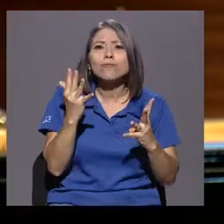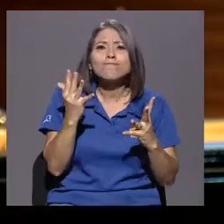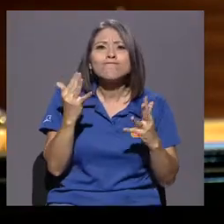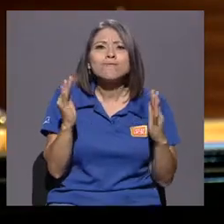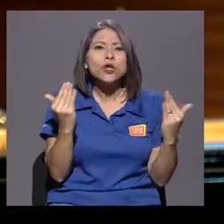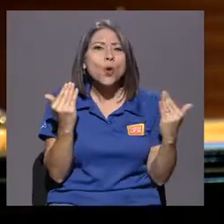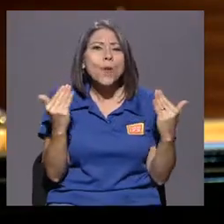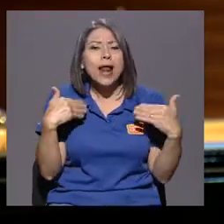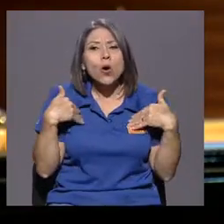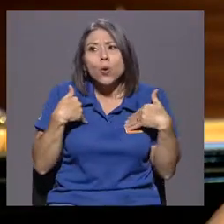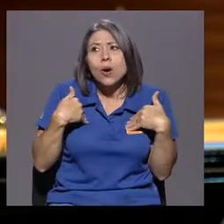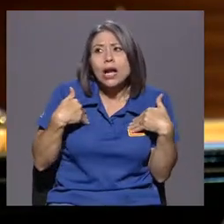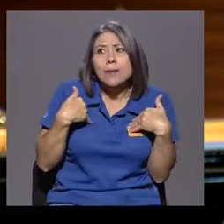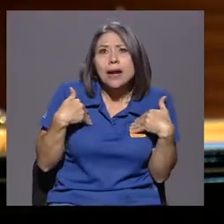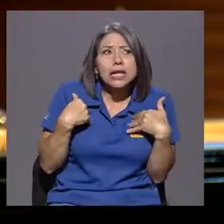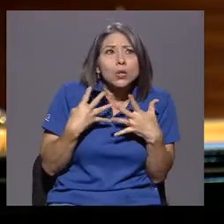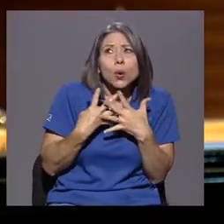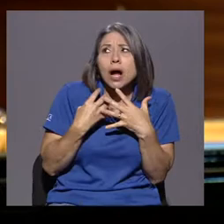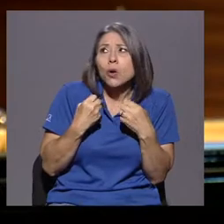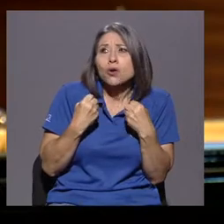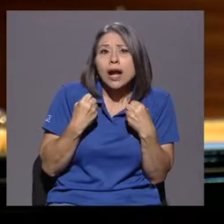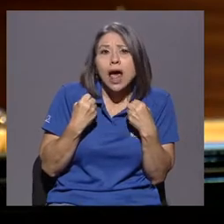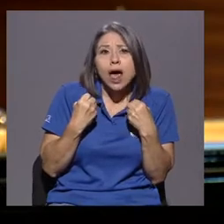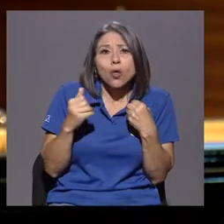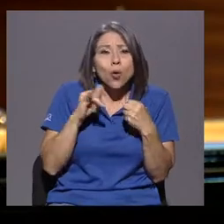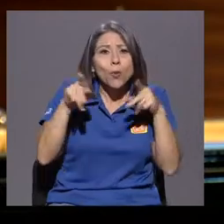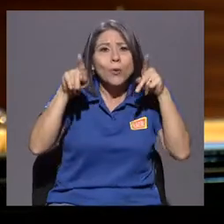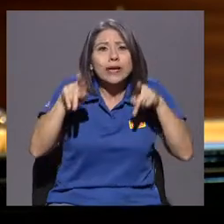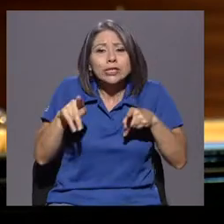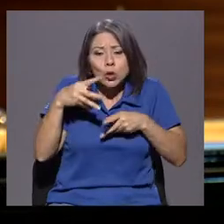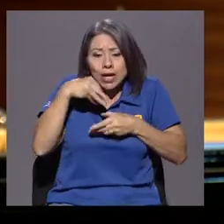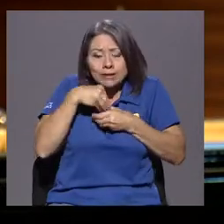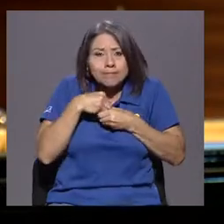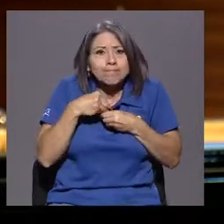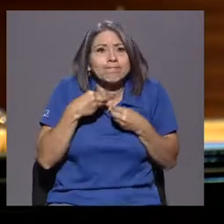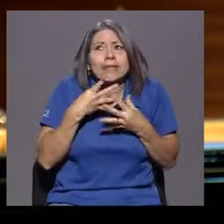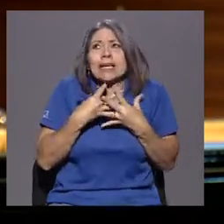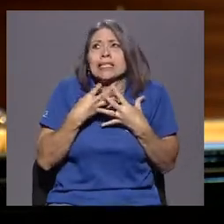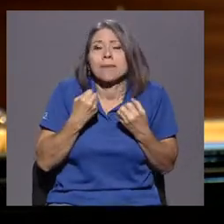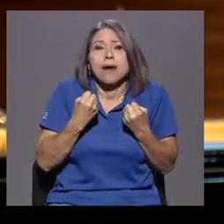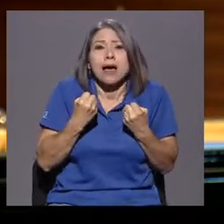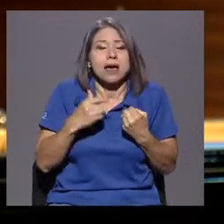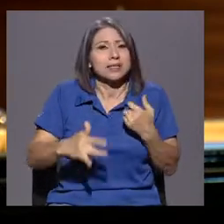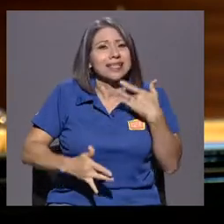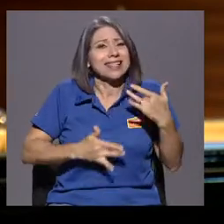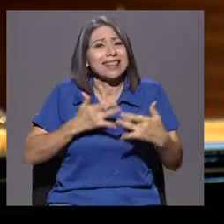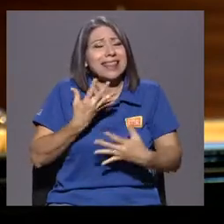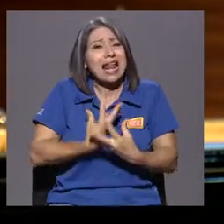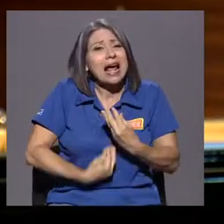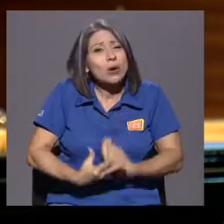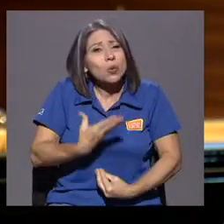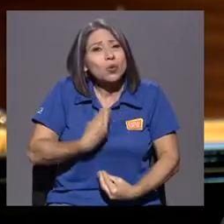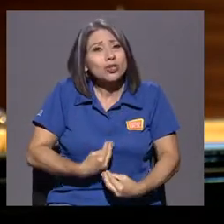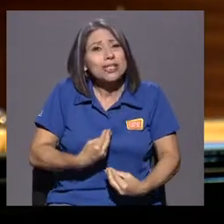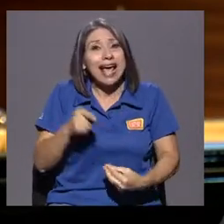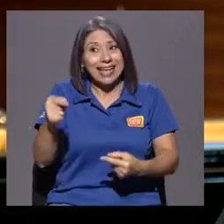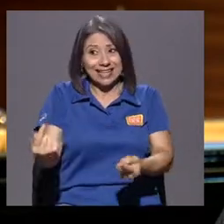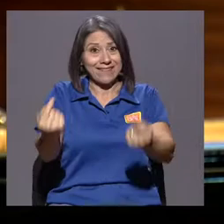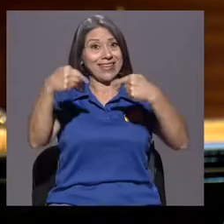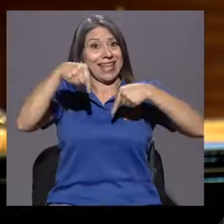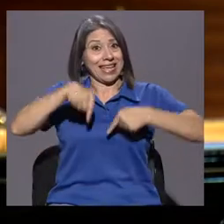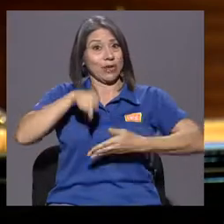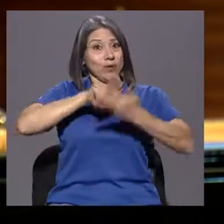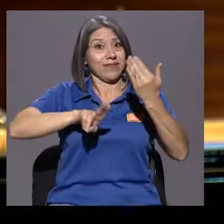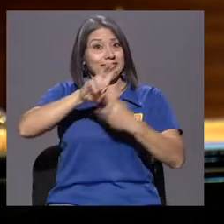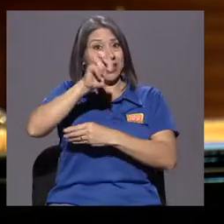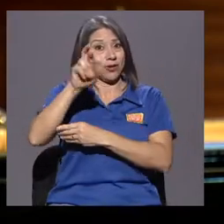y como una persona atrapada se sentía la angustia y llegaba aquí aquí al conservatorio de artes musicales de la universidad